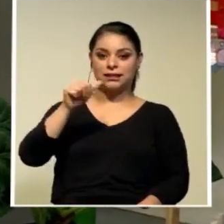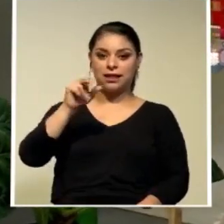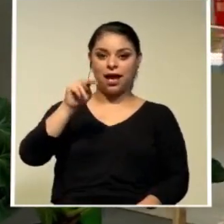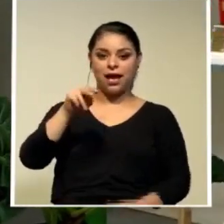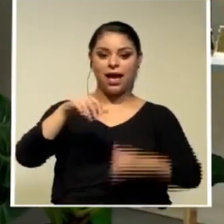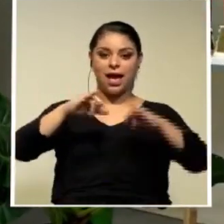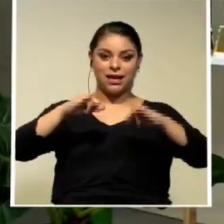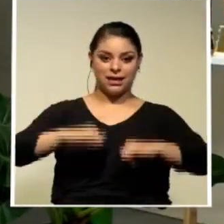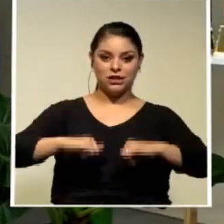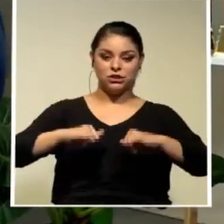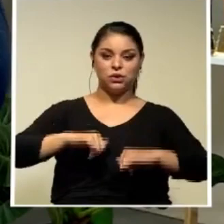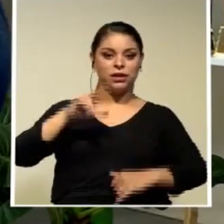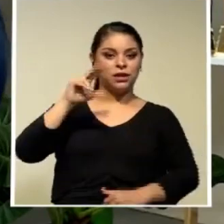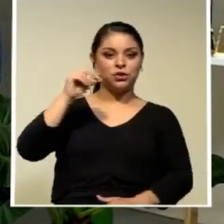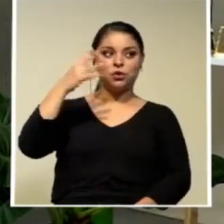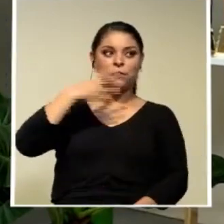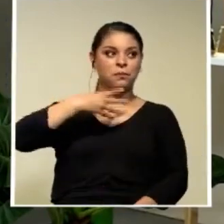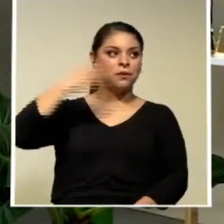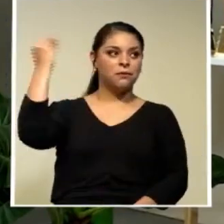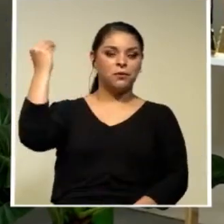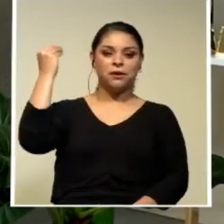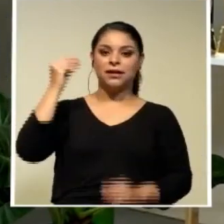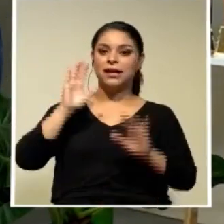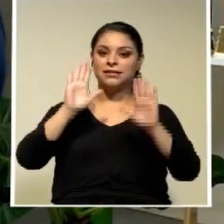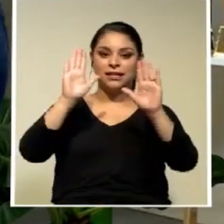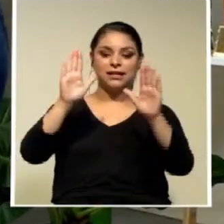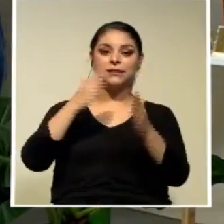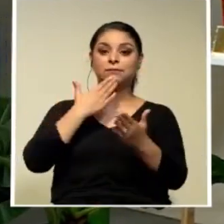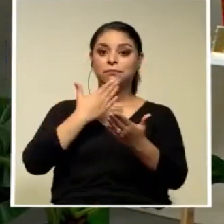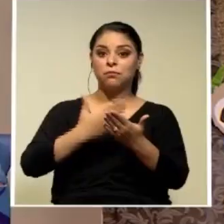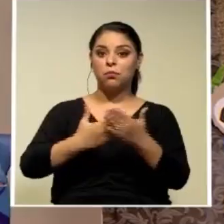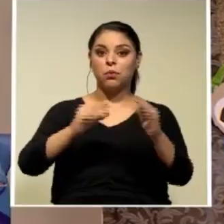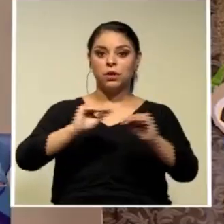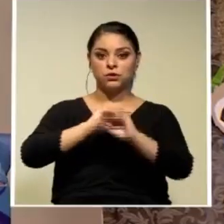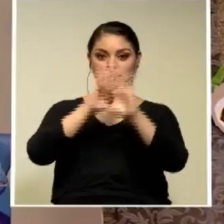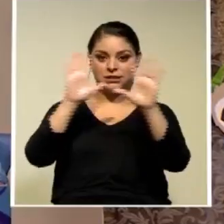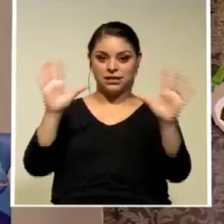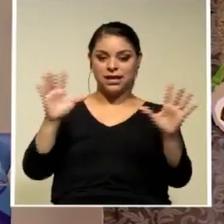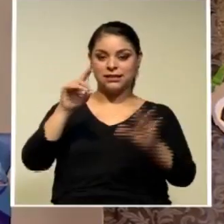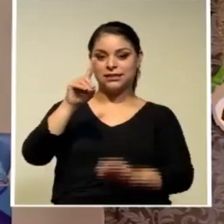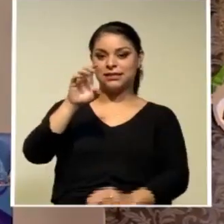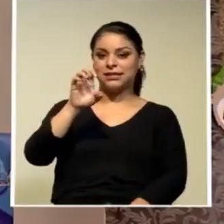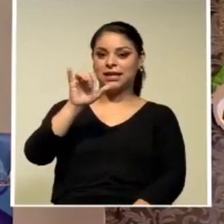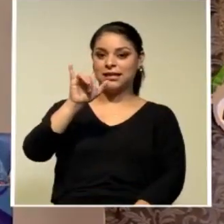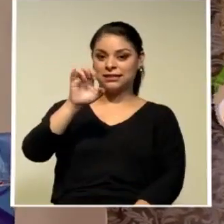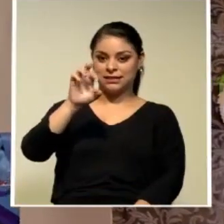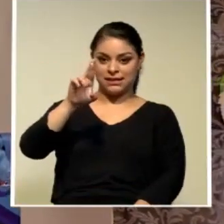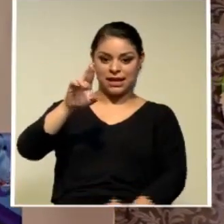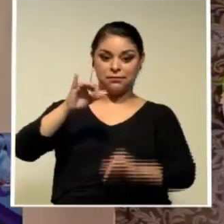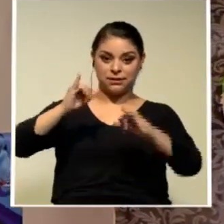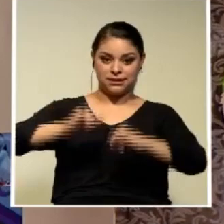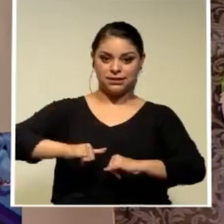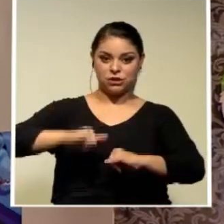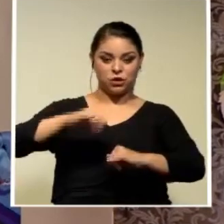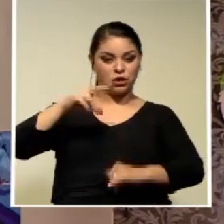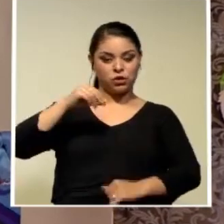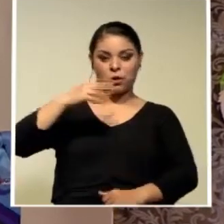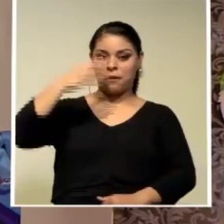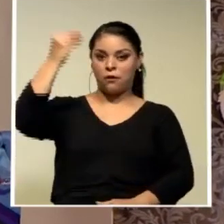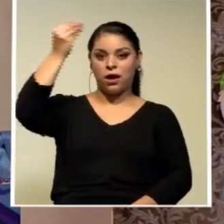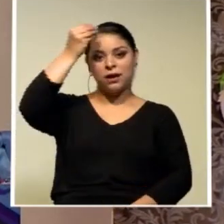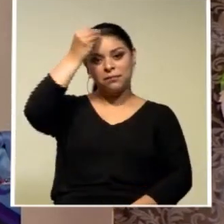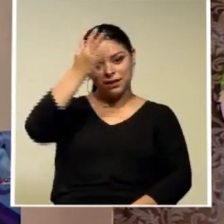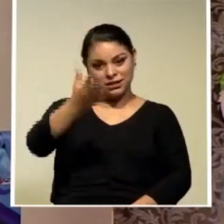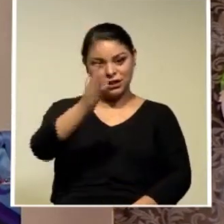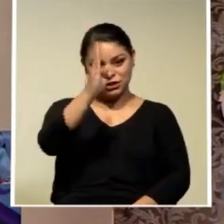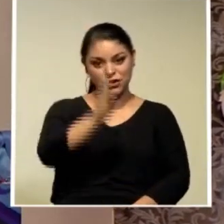me voy. Excelente, muy Neitan, bien. Excelente. Buenos días, Deyer presente, aquí estoy y no me voy. Bendiciones,